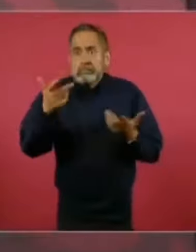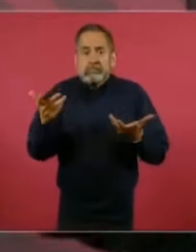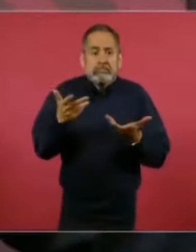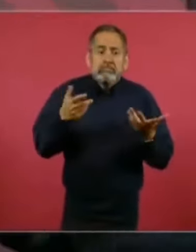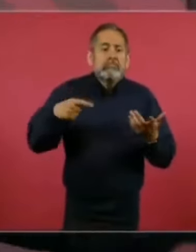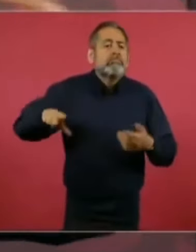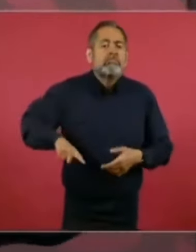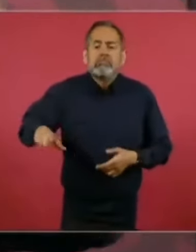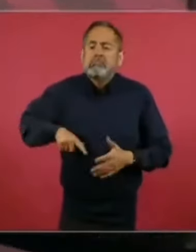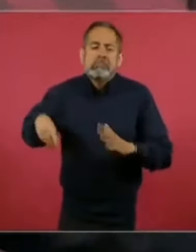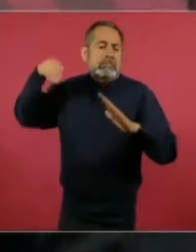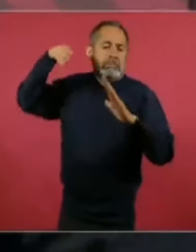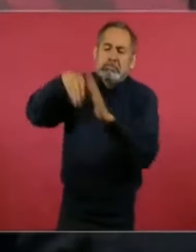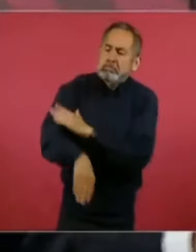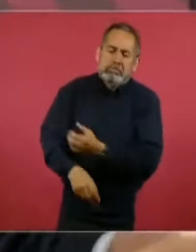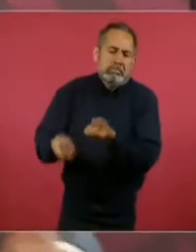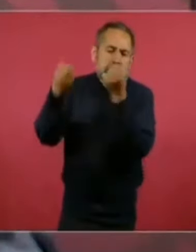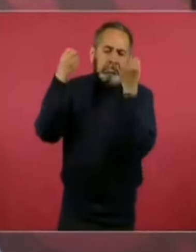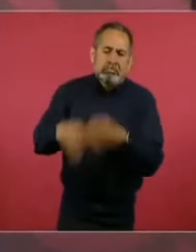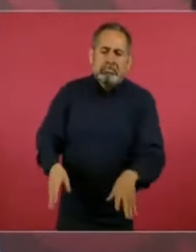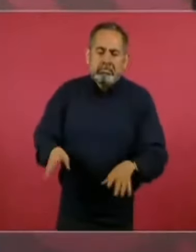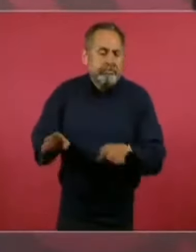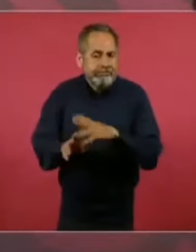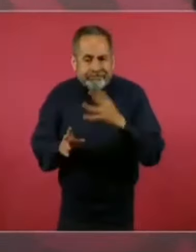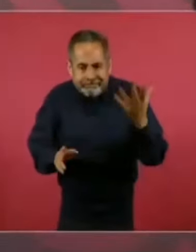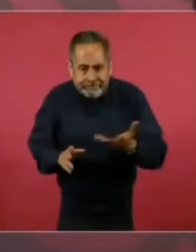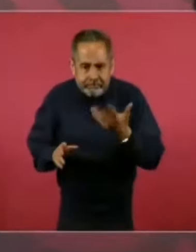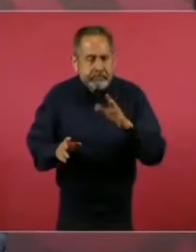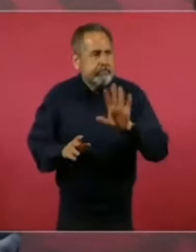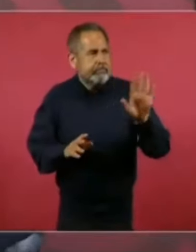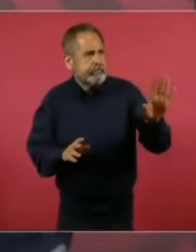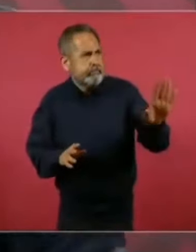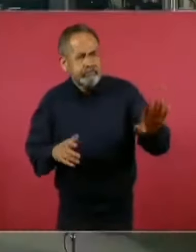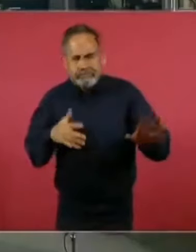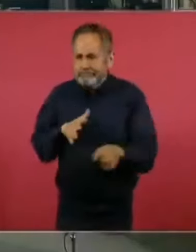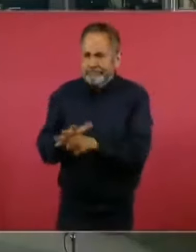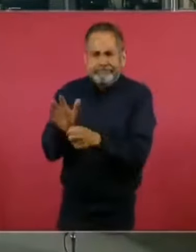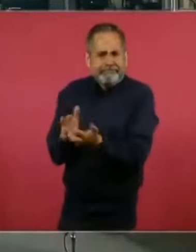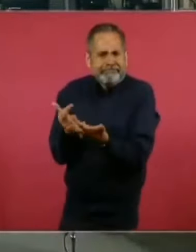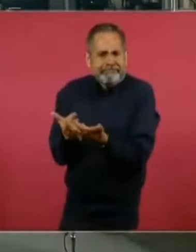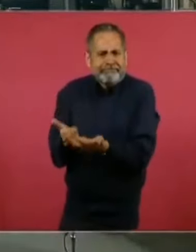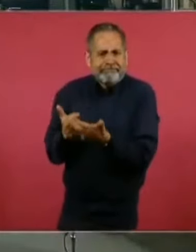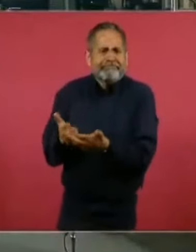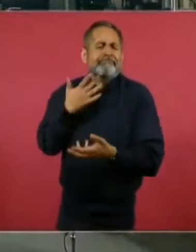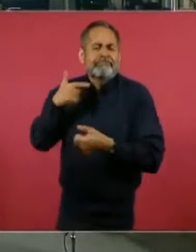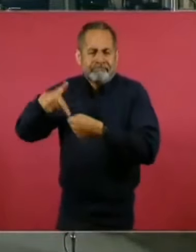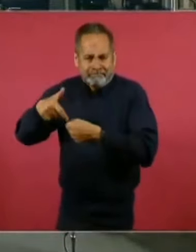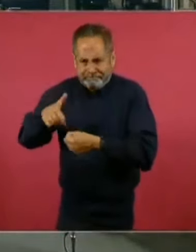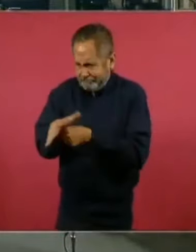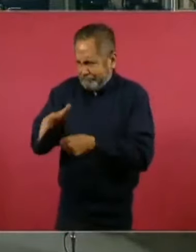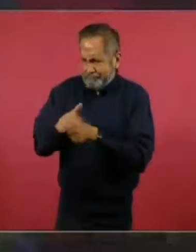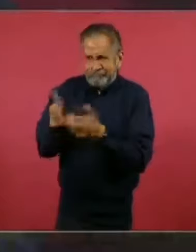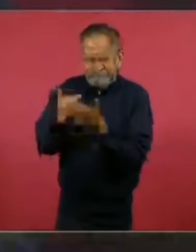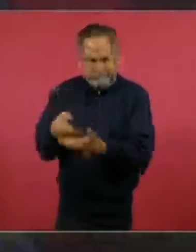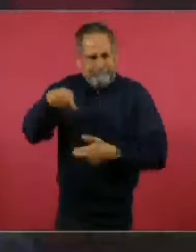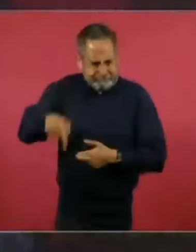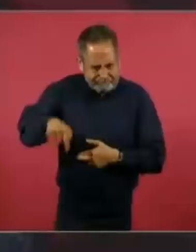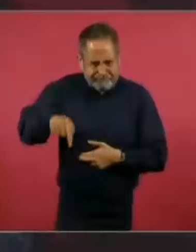Tumban a cualquier gobierno. Entonces, si tenemos nuestras gasolinas, nuestro diésel,